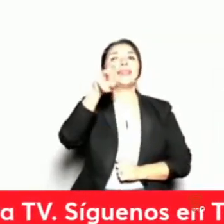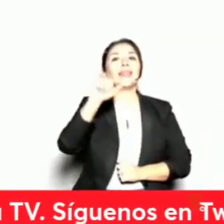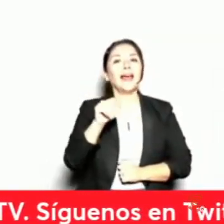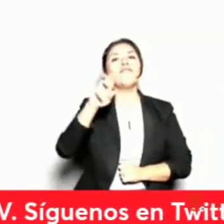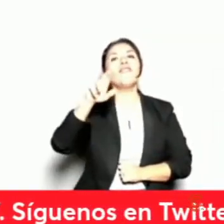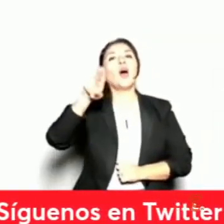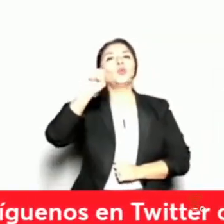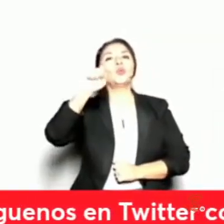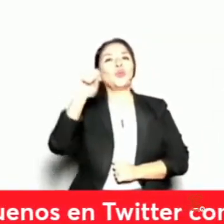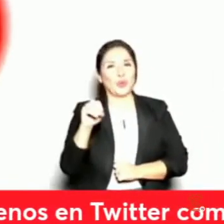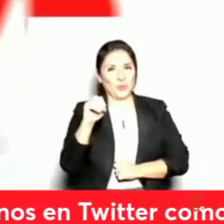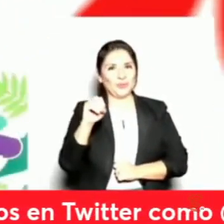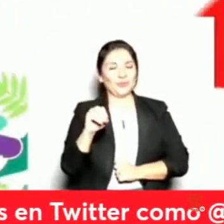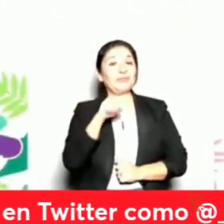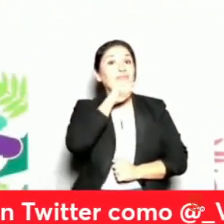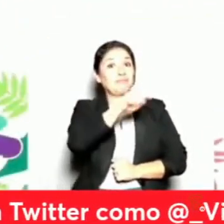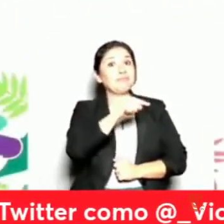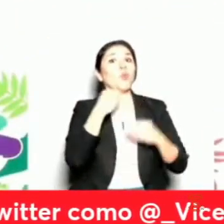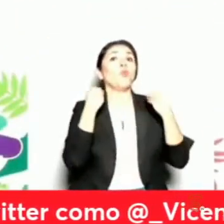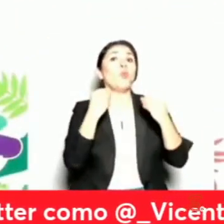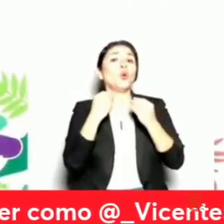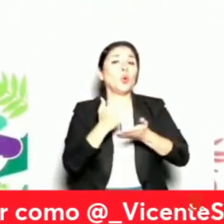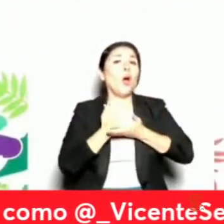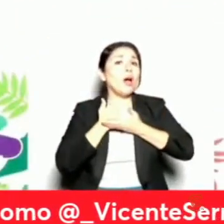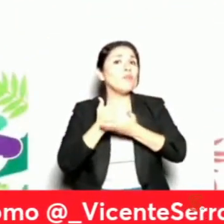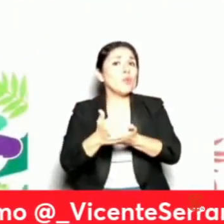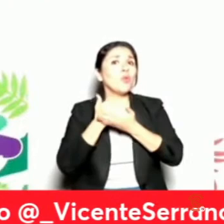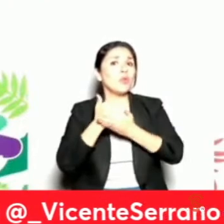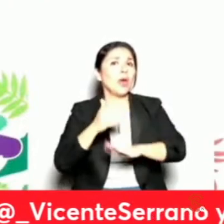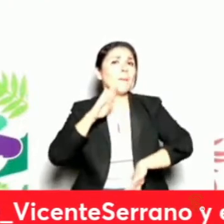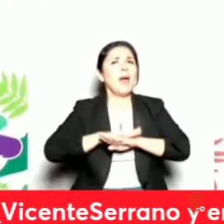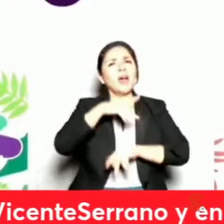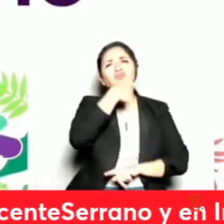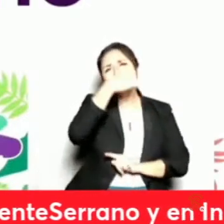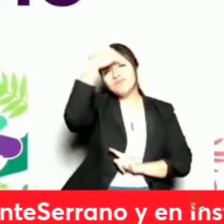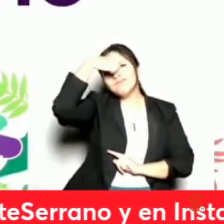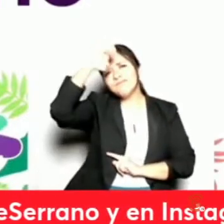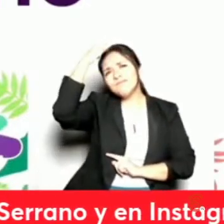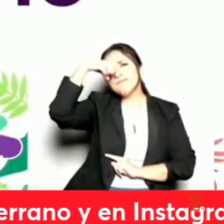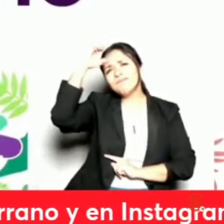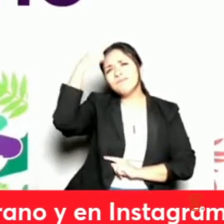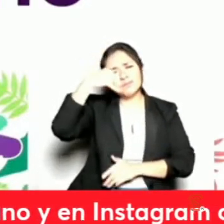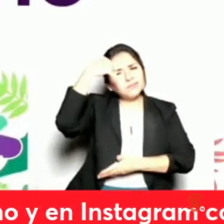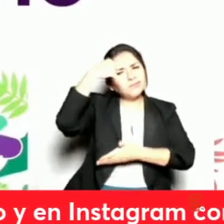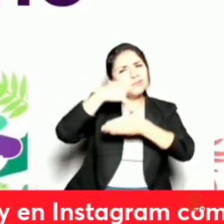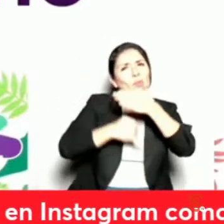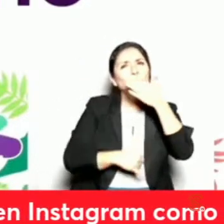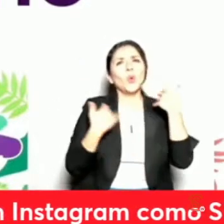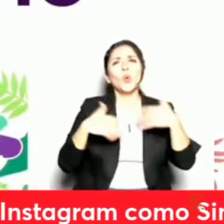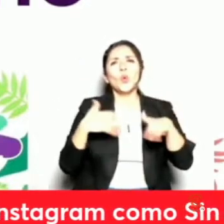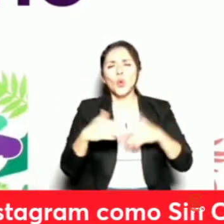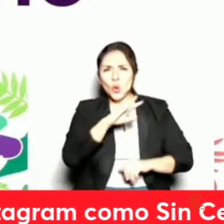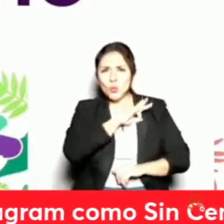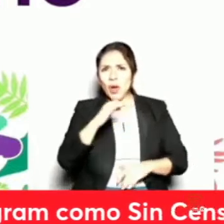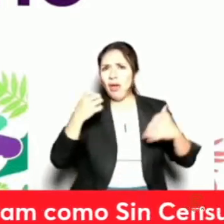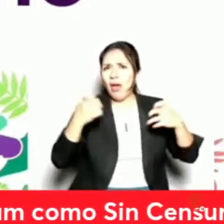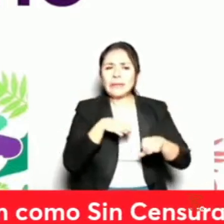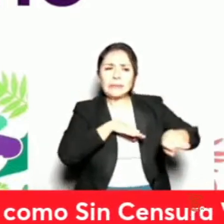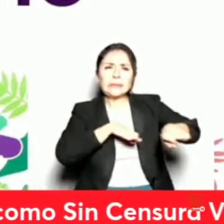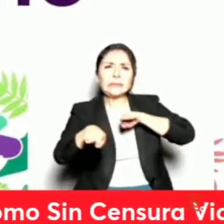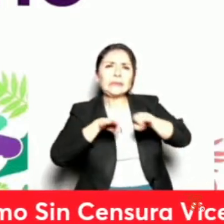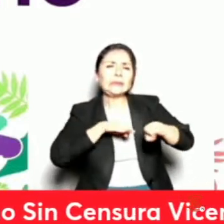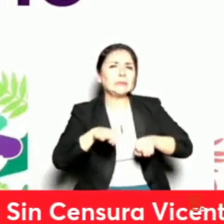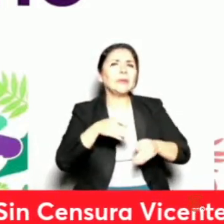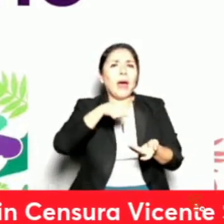Frausto. Nos aporta amplia experiencia y capacidad